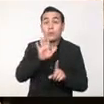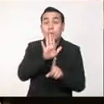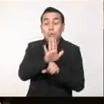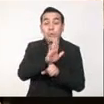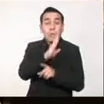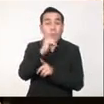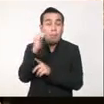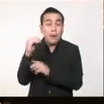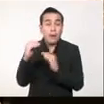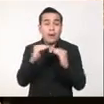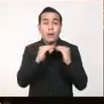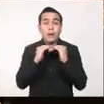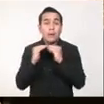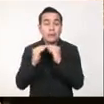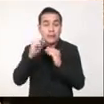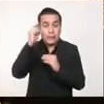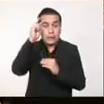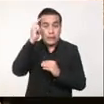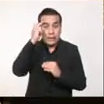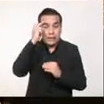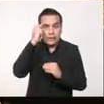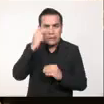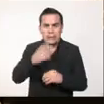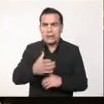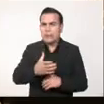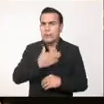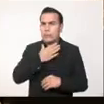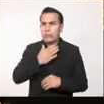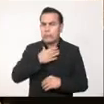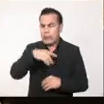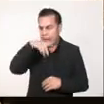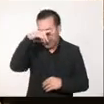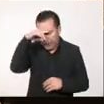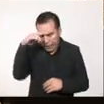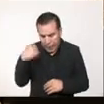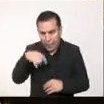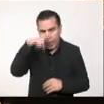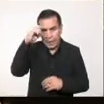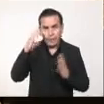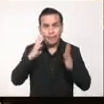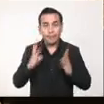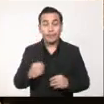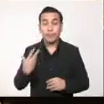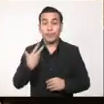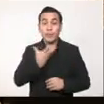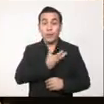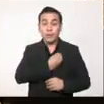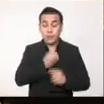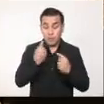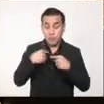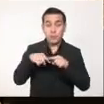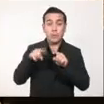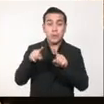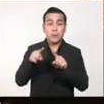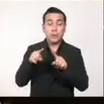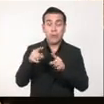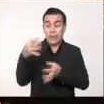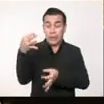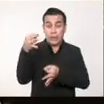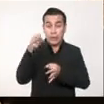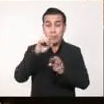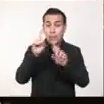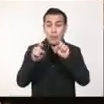países, porque efectivamente hay un desgaste. Nosotros no lo hemos sufrido en El Salvador, todas las encuestas nos dan entre